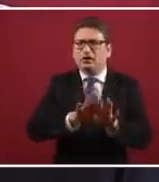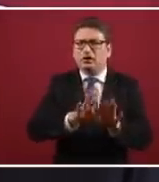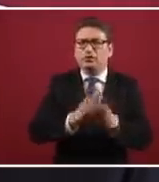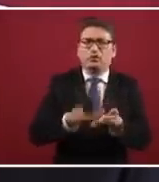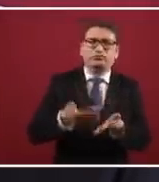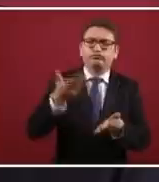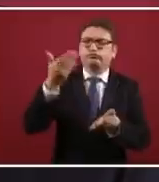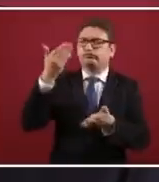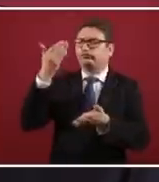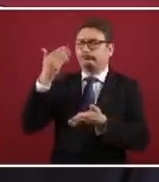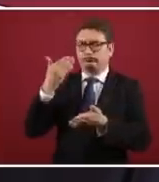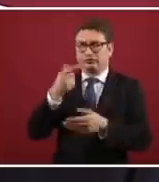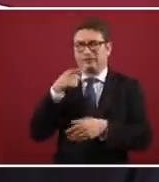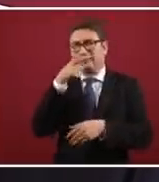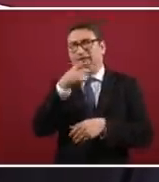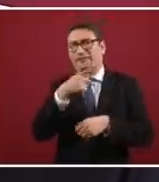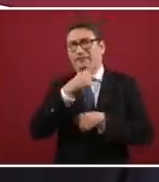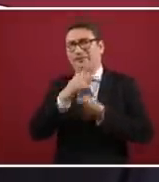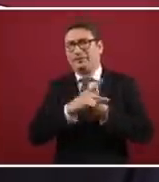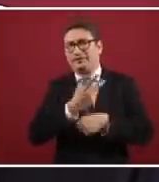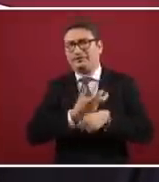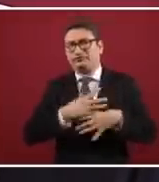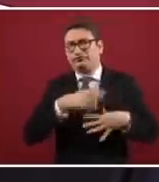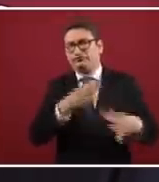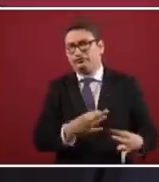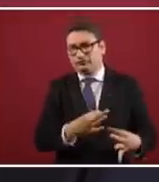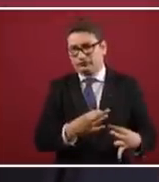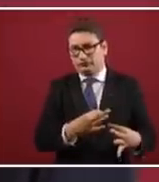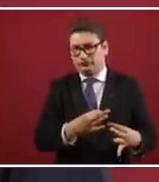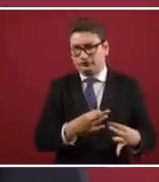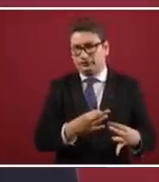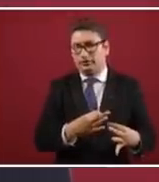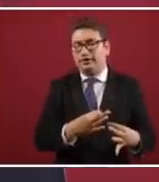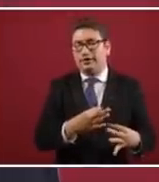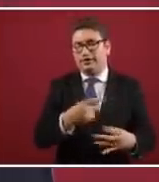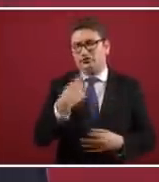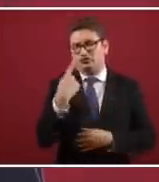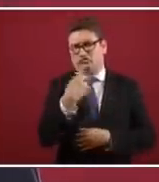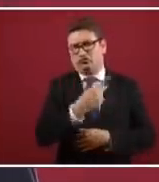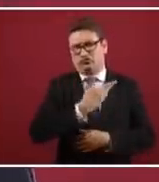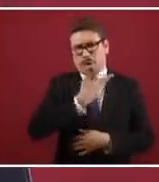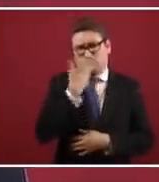Nosotros tenemos nuestra democracia